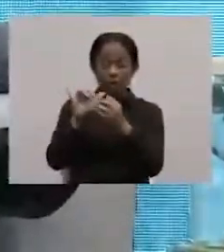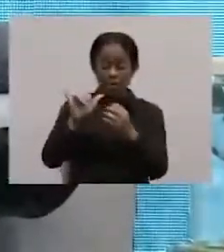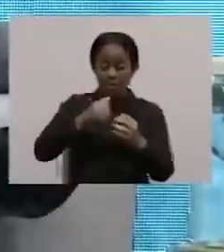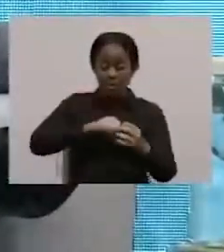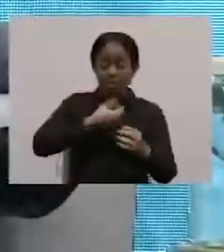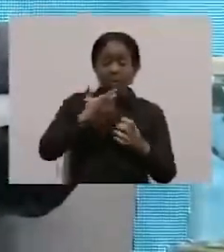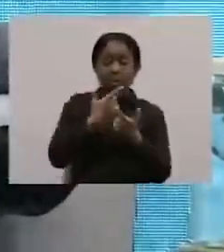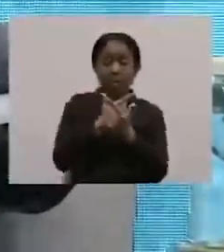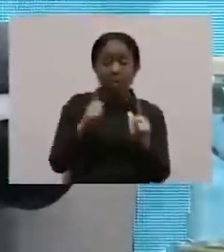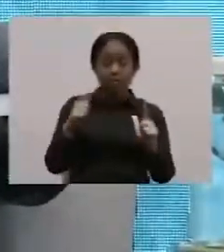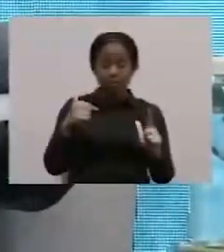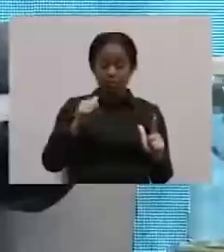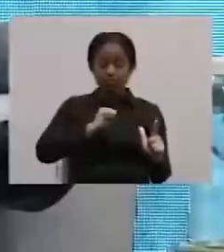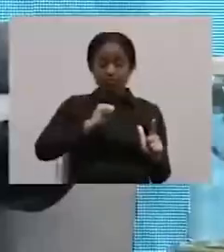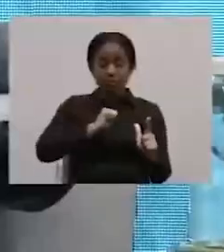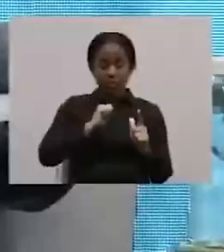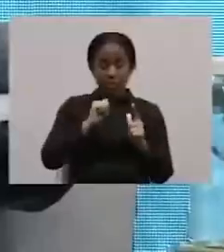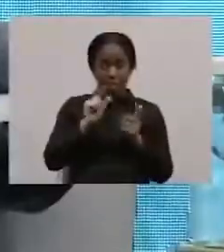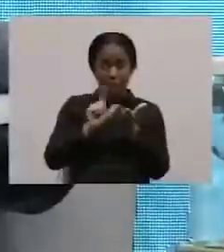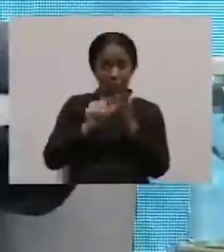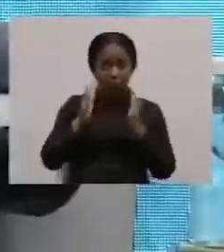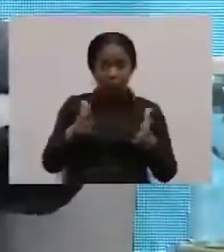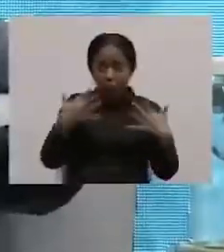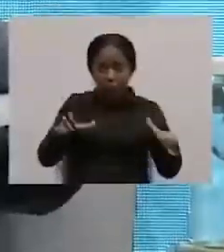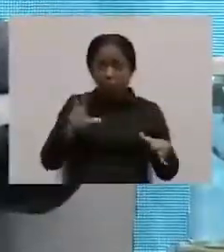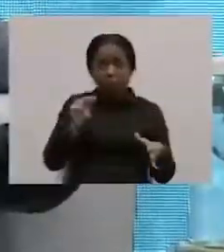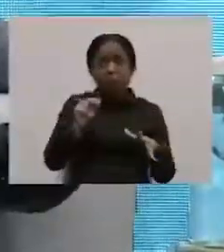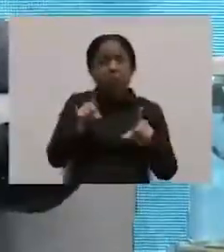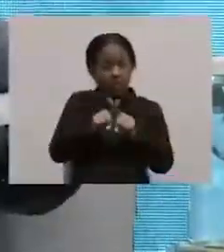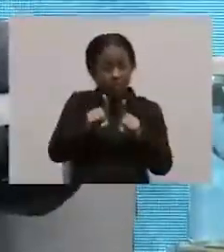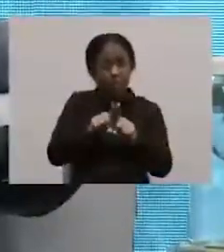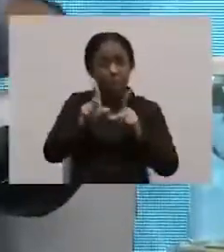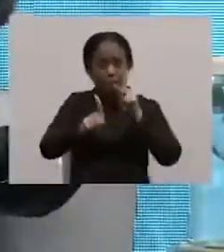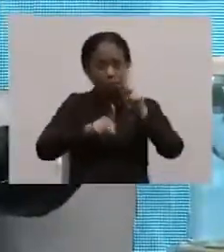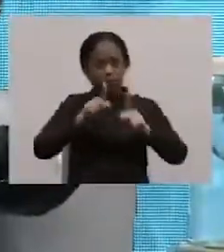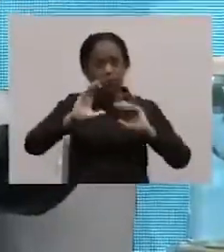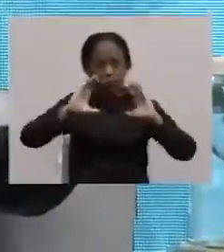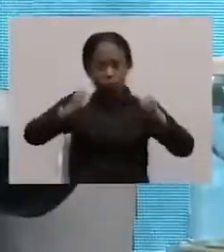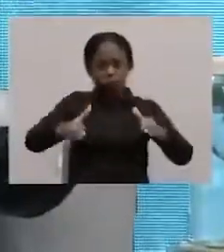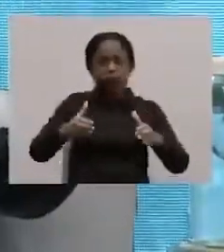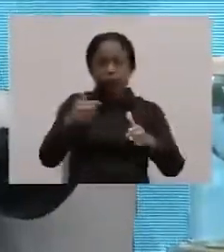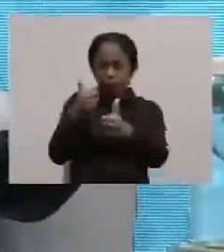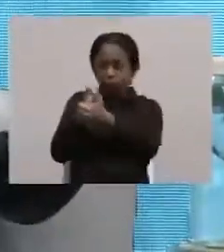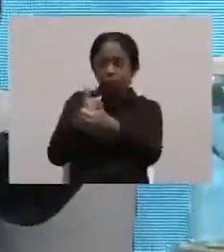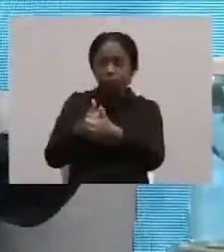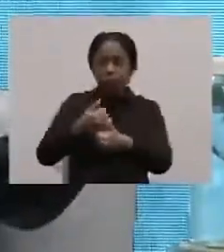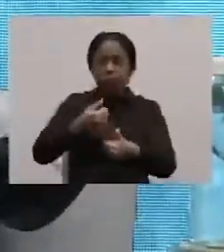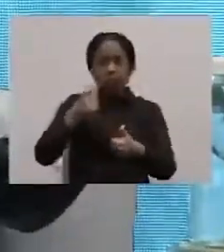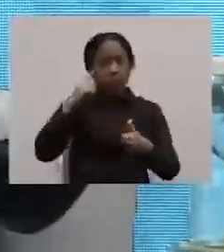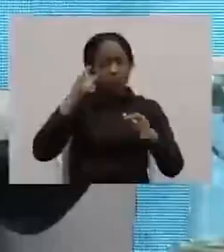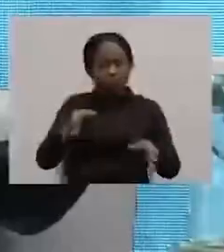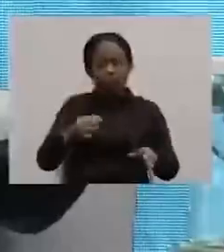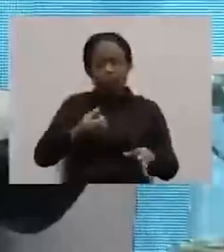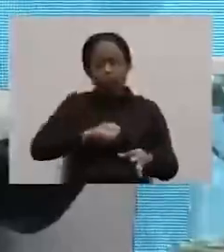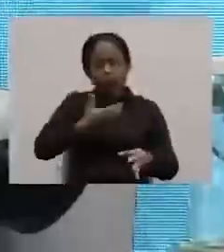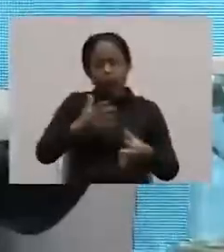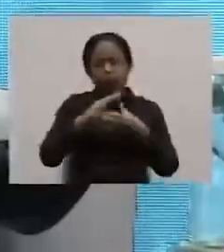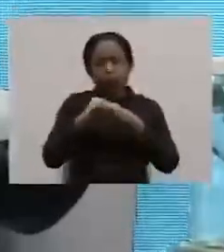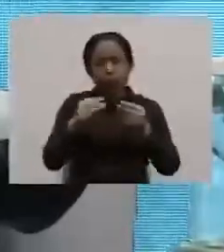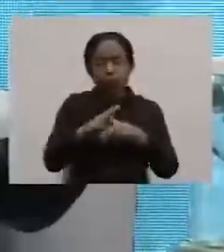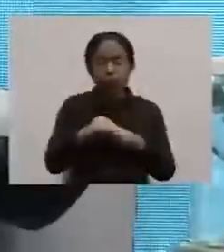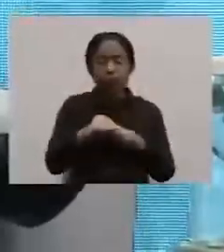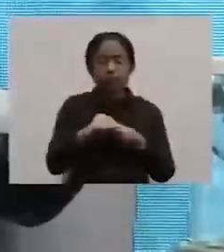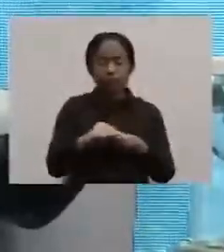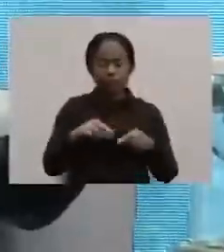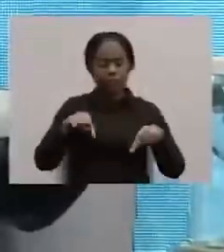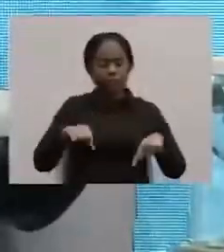es un derecho de los seres humanos, y que lo usamos todos y tenemos la vocación de usarlo todo. En este debate de